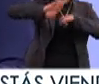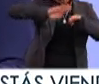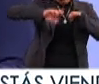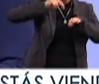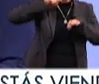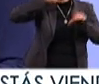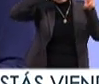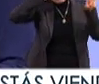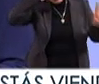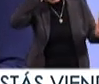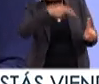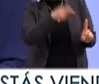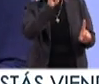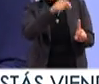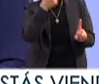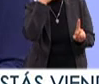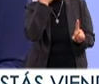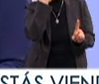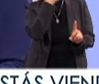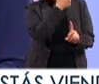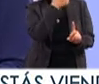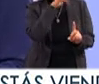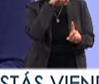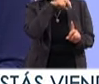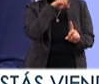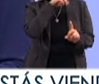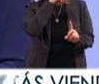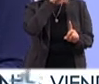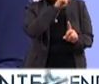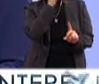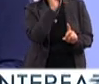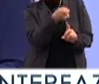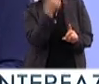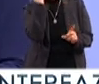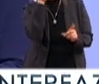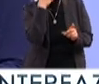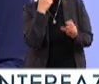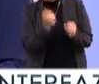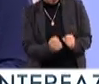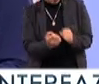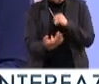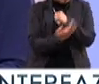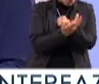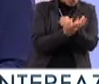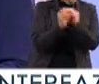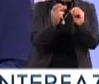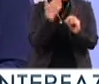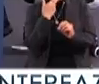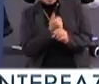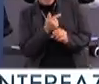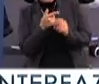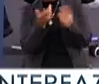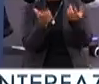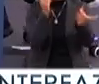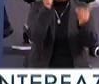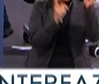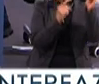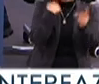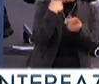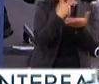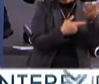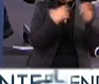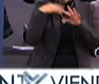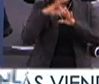más importantes son pues los medicamentos genéricos que son son seguros no son seguros y bueno